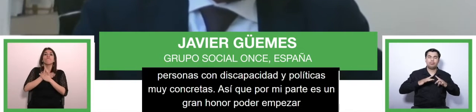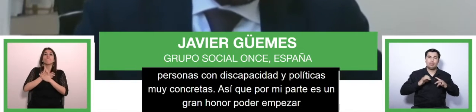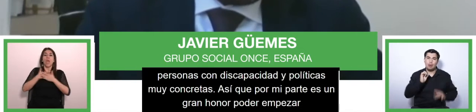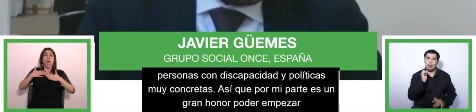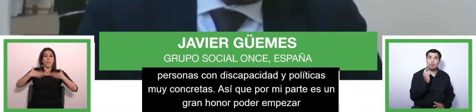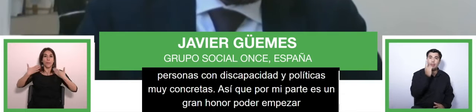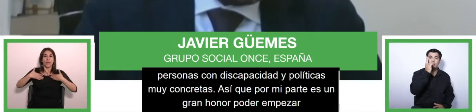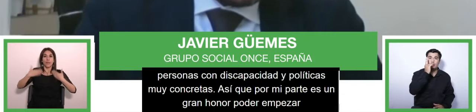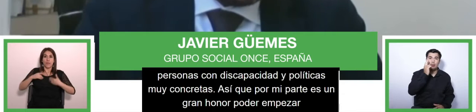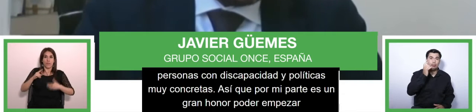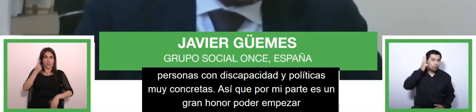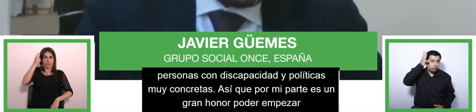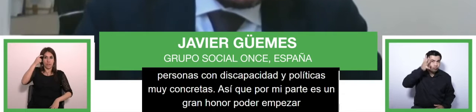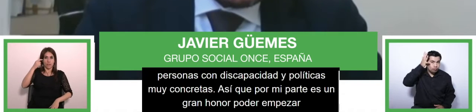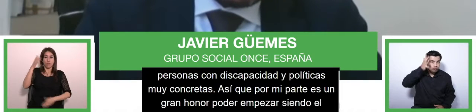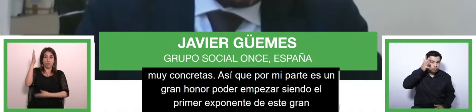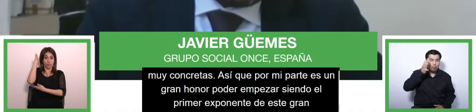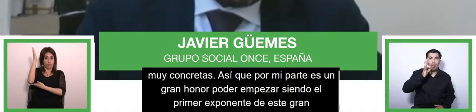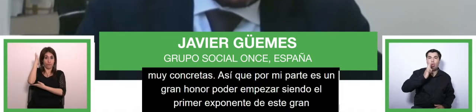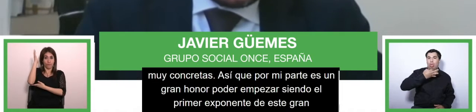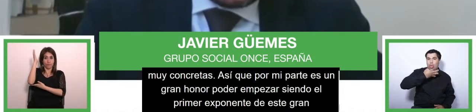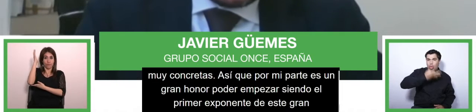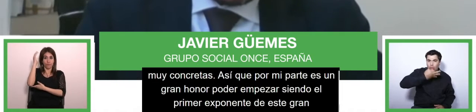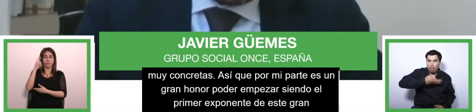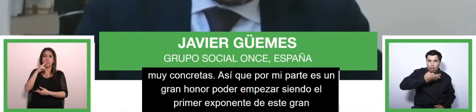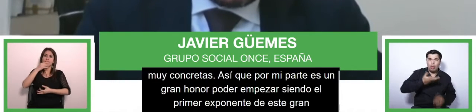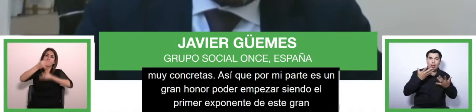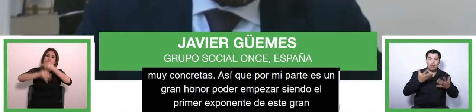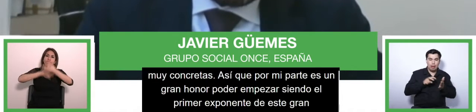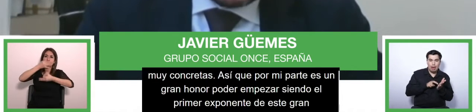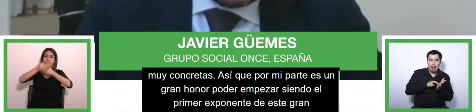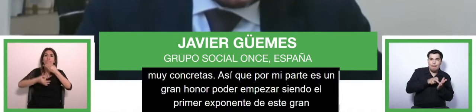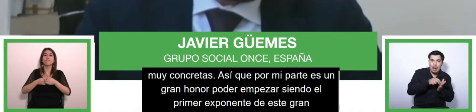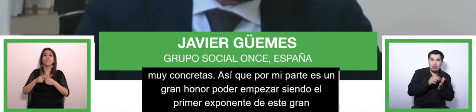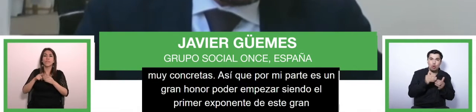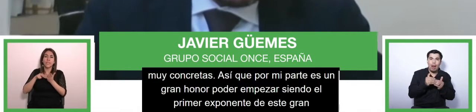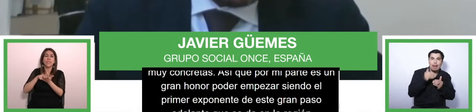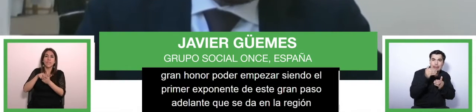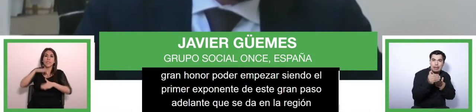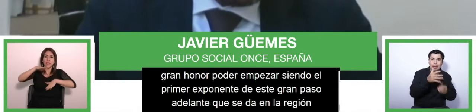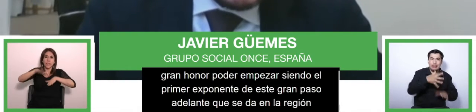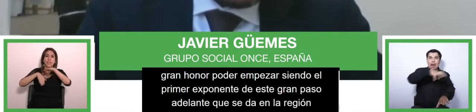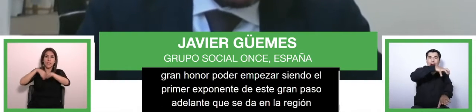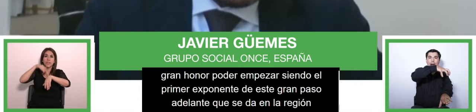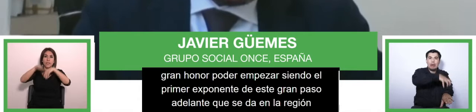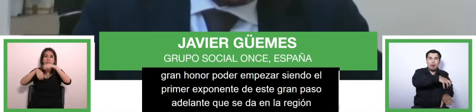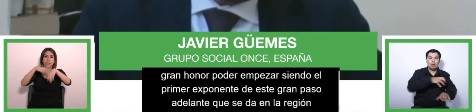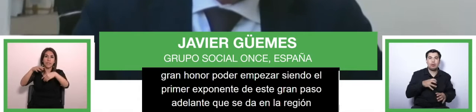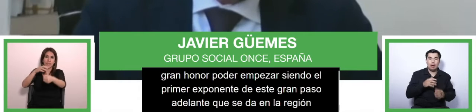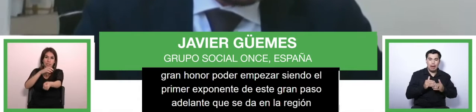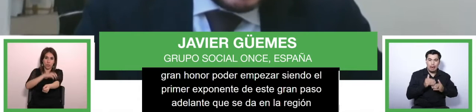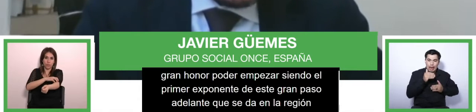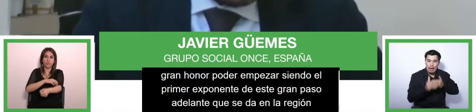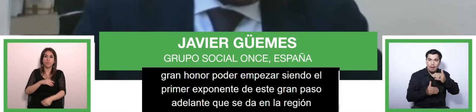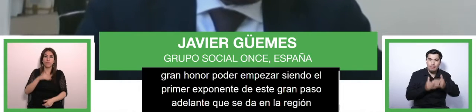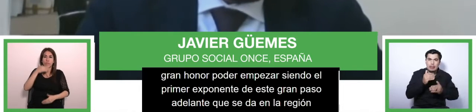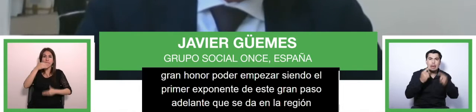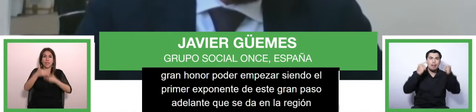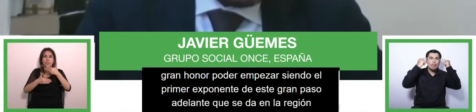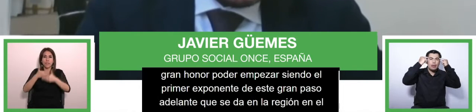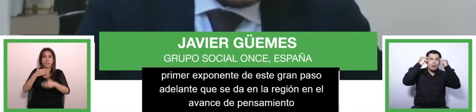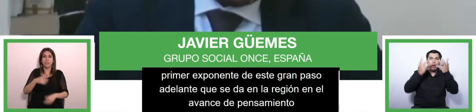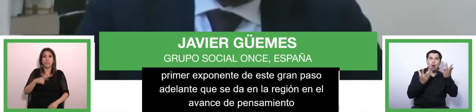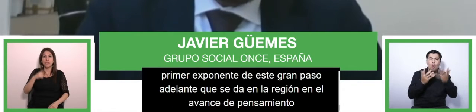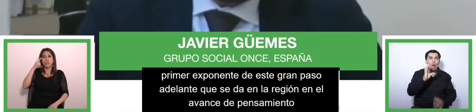gran paso adelante que se da en la región en el avance del pensamiento de cómo buscar